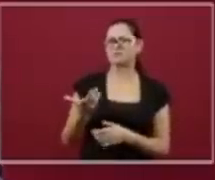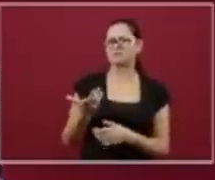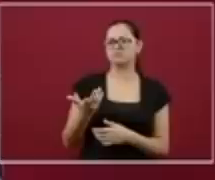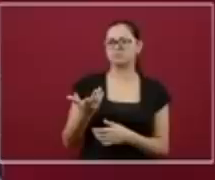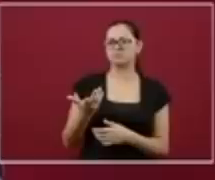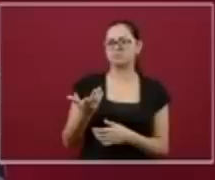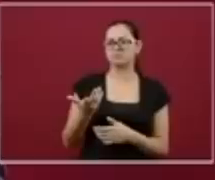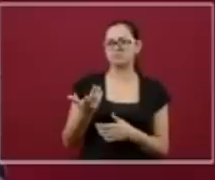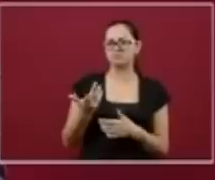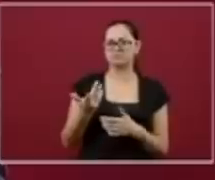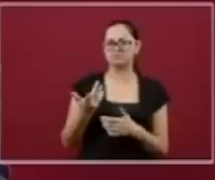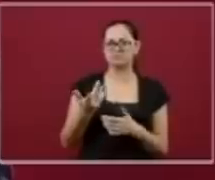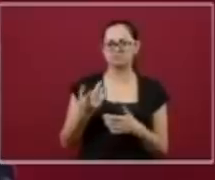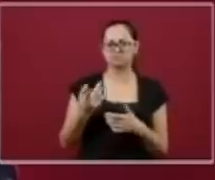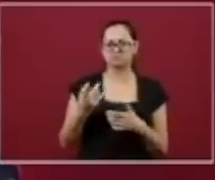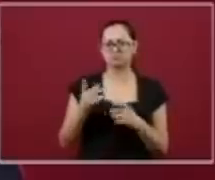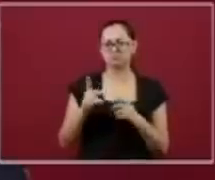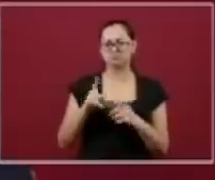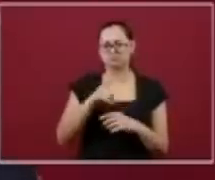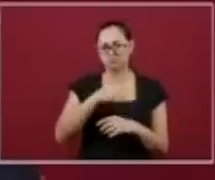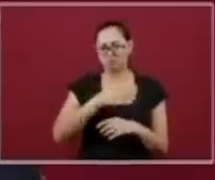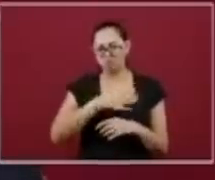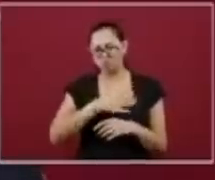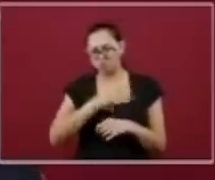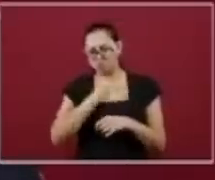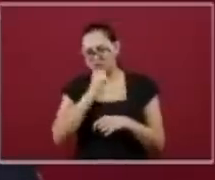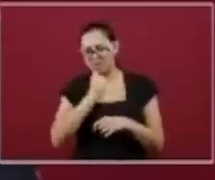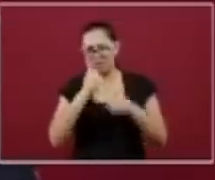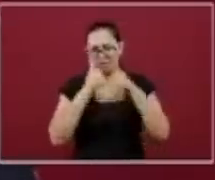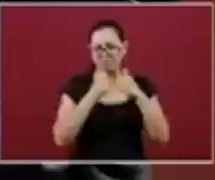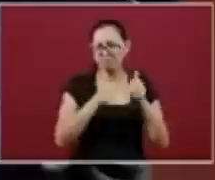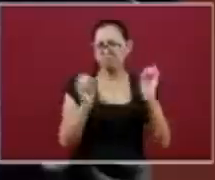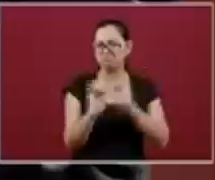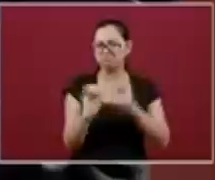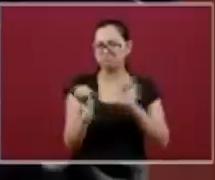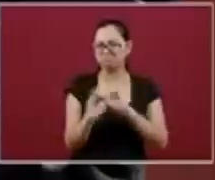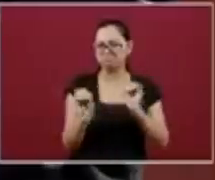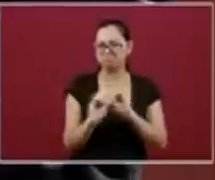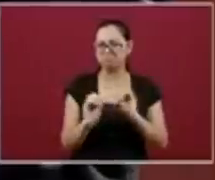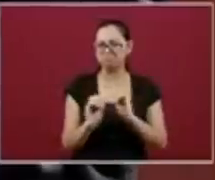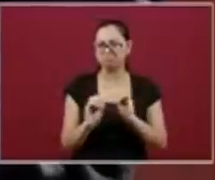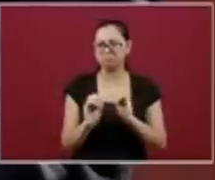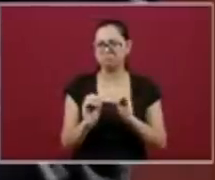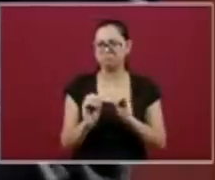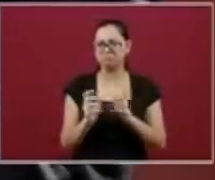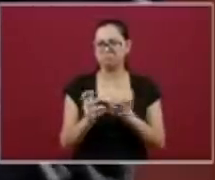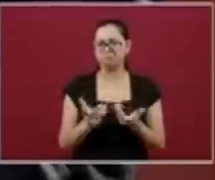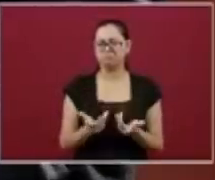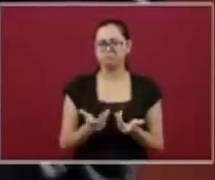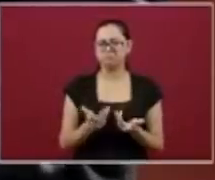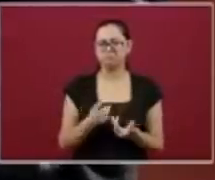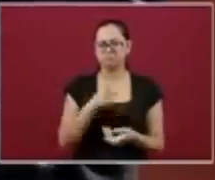que se atienda una injusticia y es por